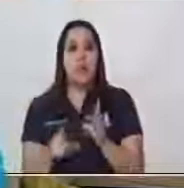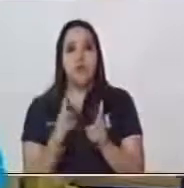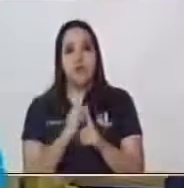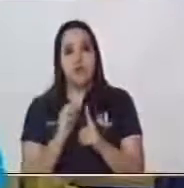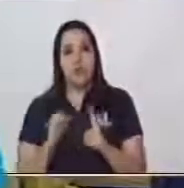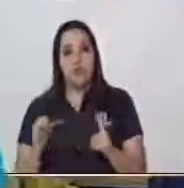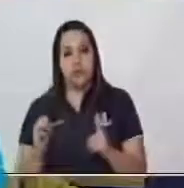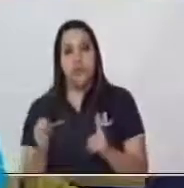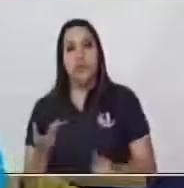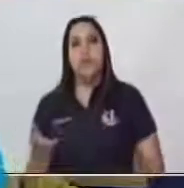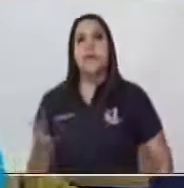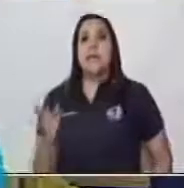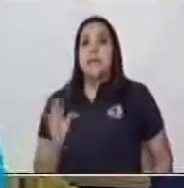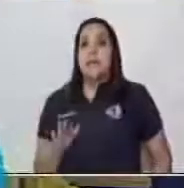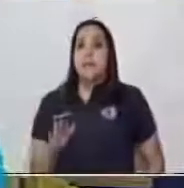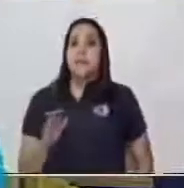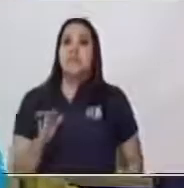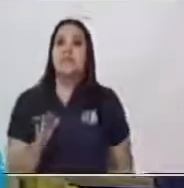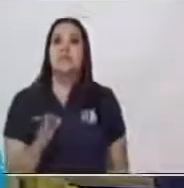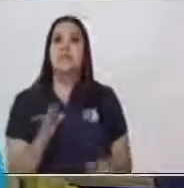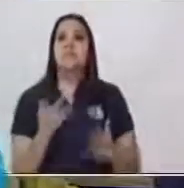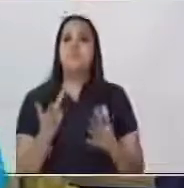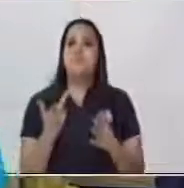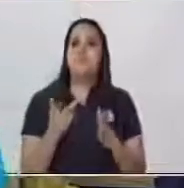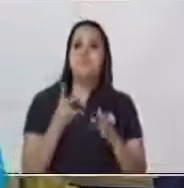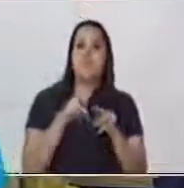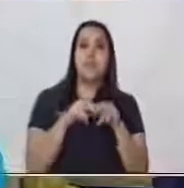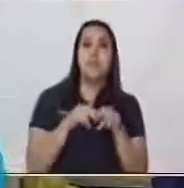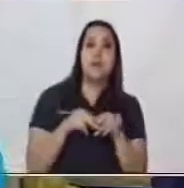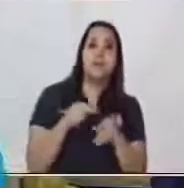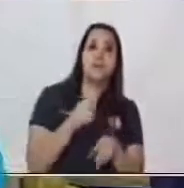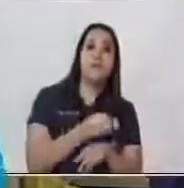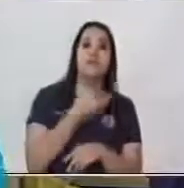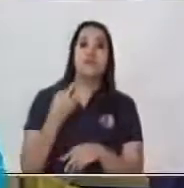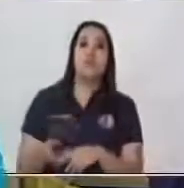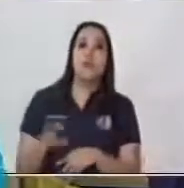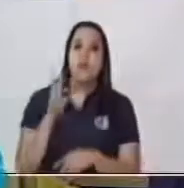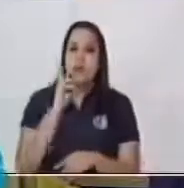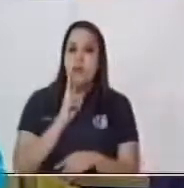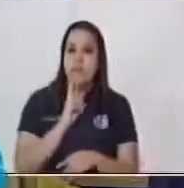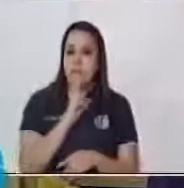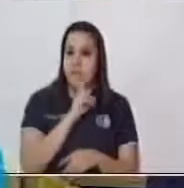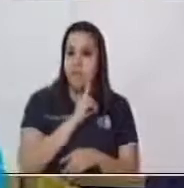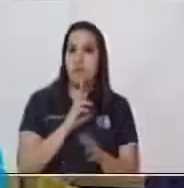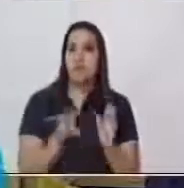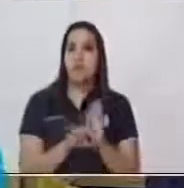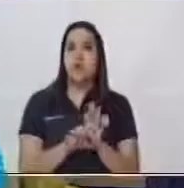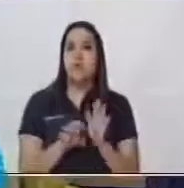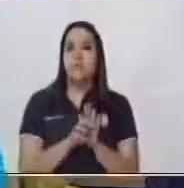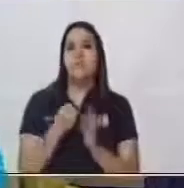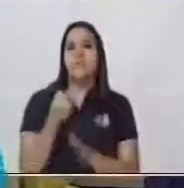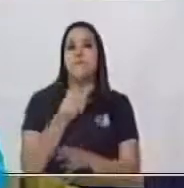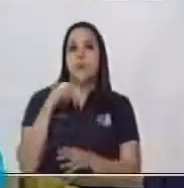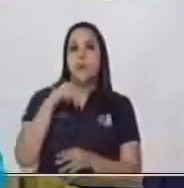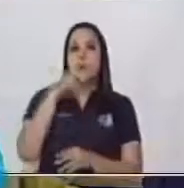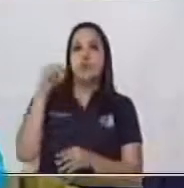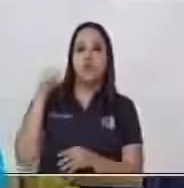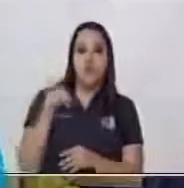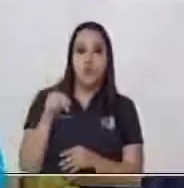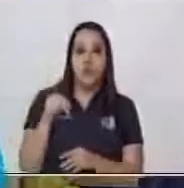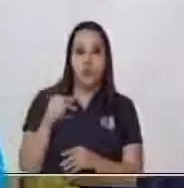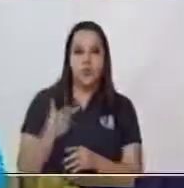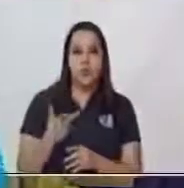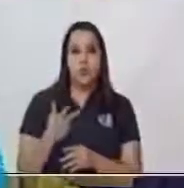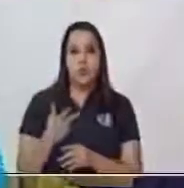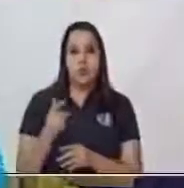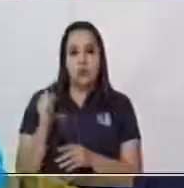último está según la cantidad de verbos, o sea que son núcleos del predicado, pero que esa la veremos en